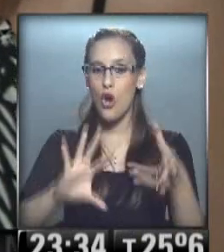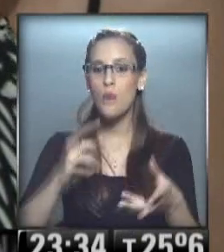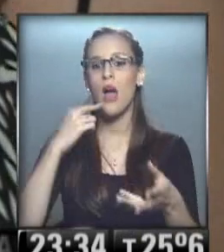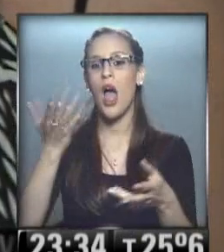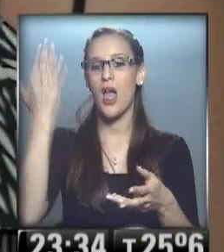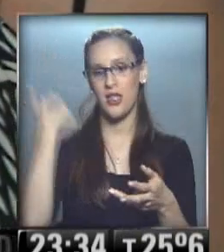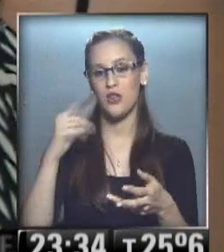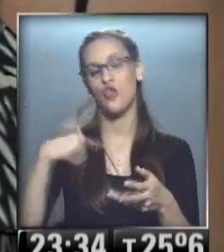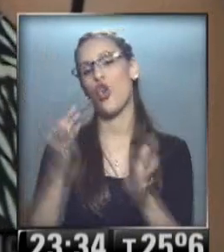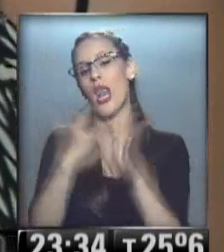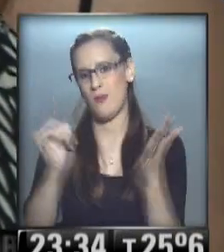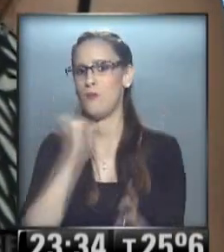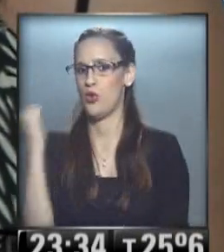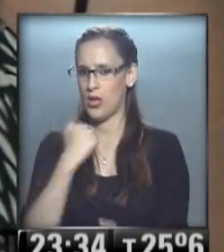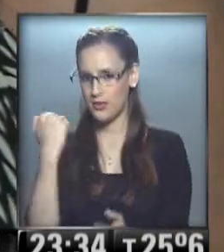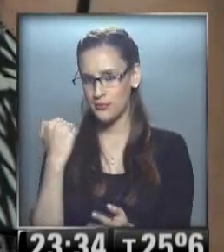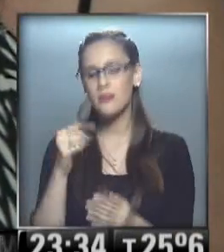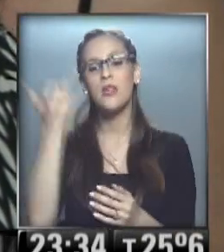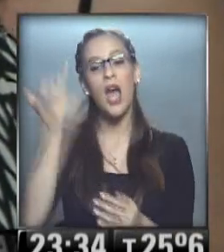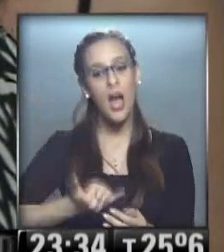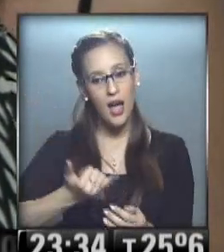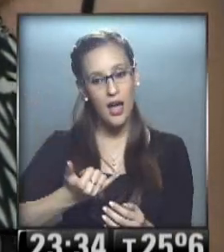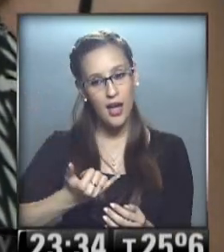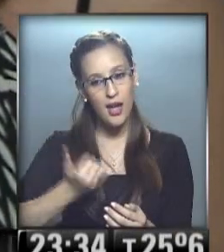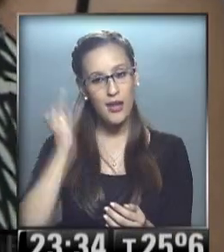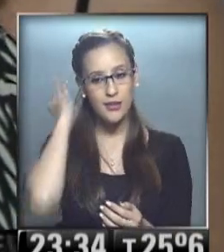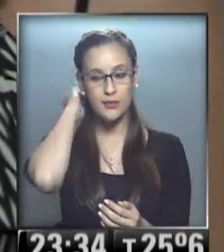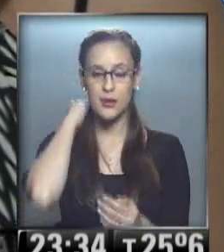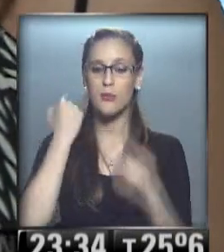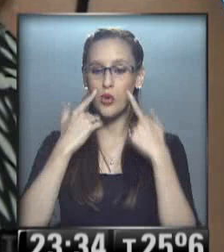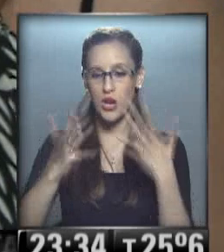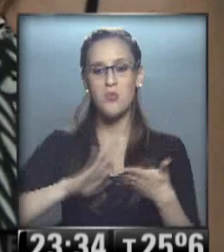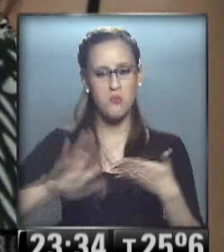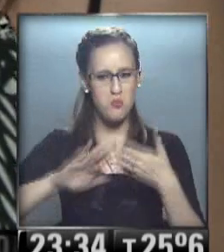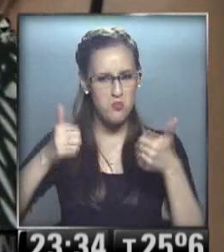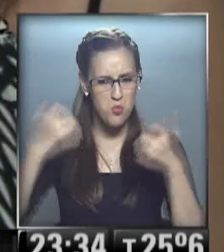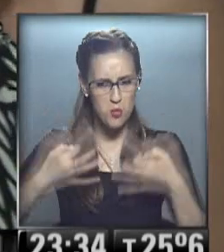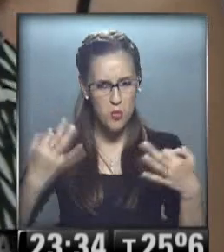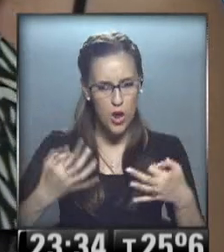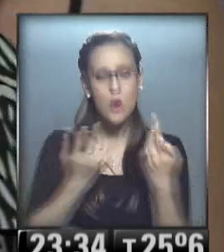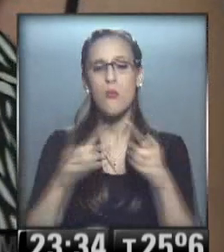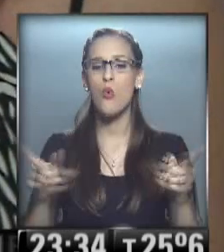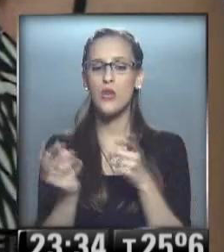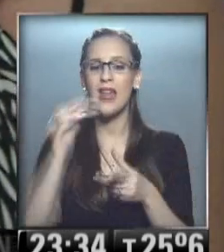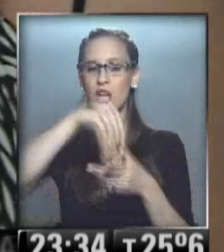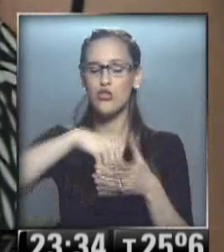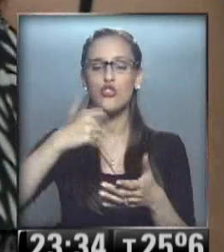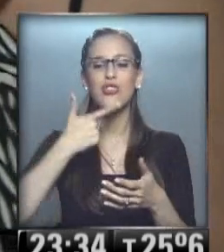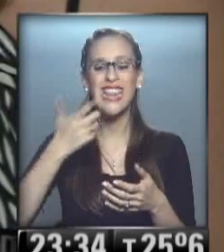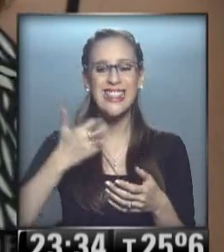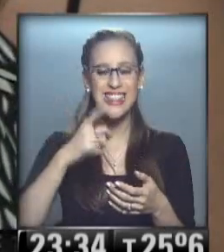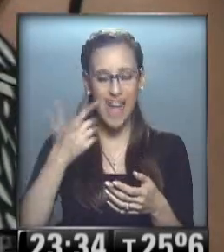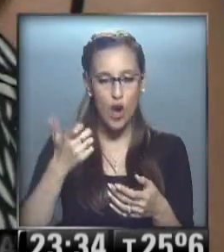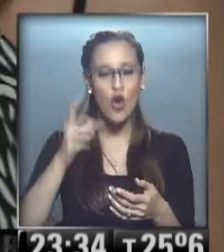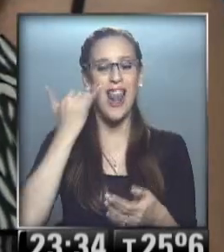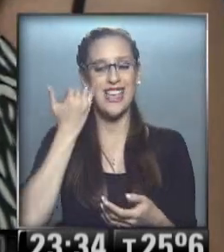en ese libro emblemático. Allí estará entonces para descubrir con muy buena fotografía y con música de Gustavo Santaolalla esta historia que es